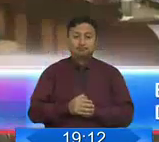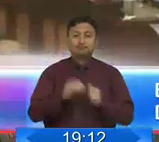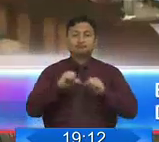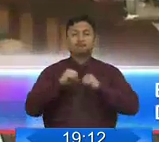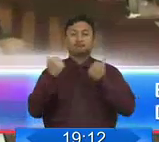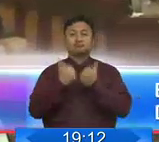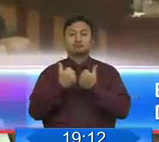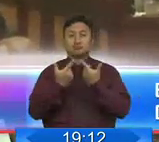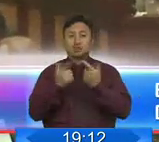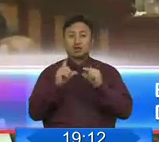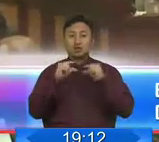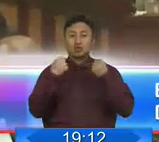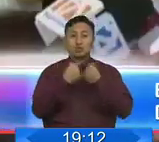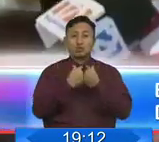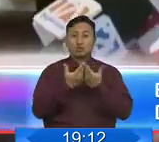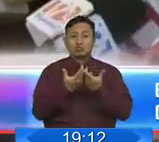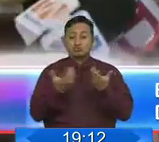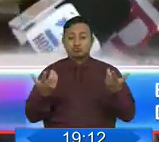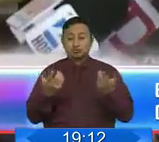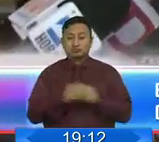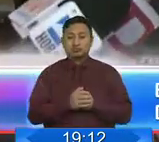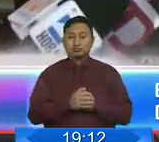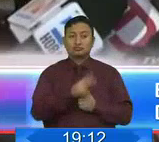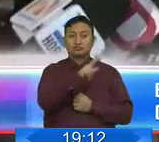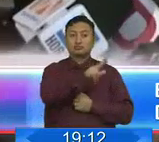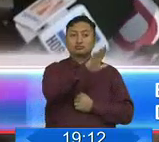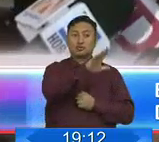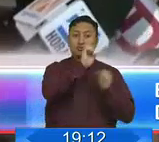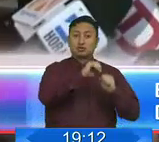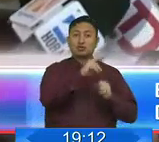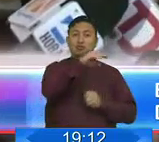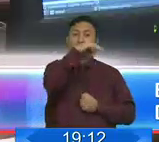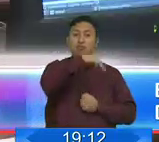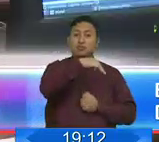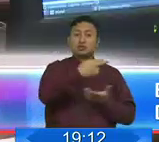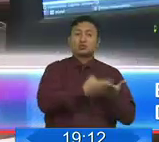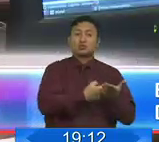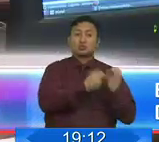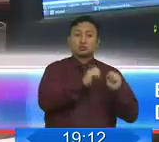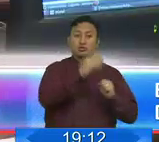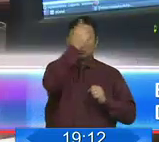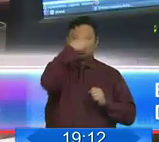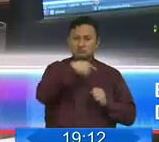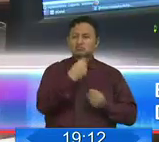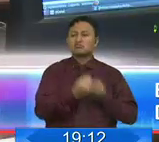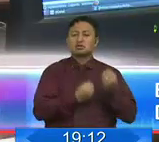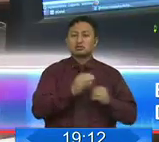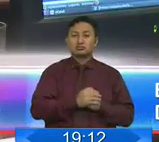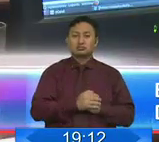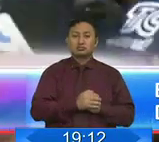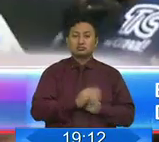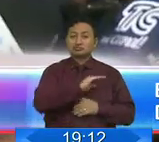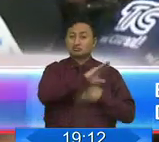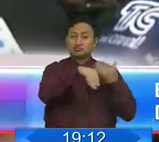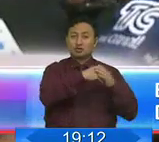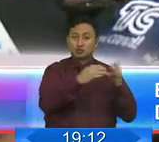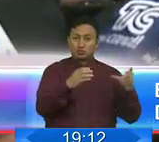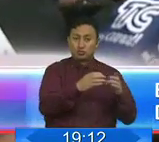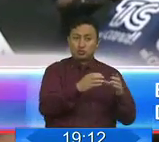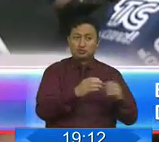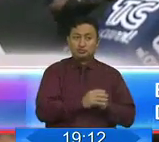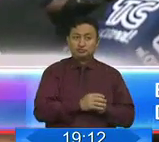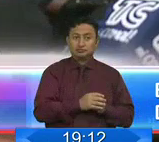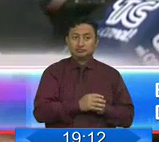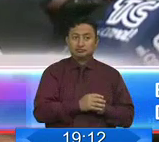van tomando posiciones. En país esperan reunirse este martes para tomar una decisión final y en conjunto. Bueno, en realidad debemos tener